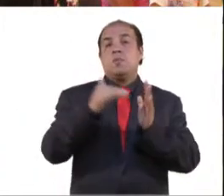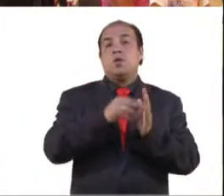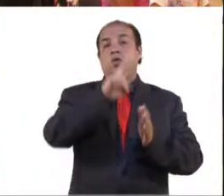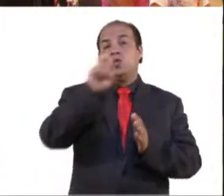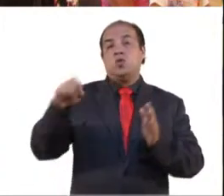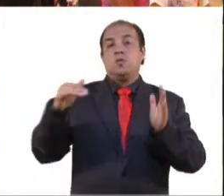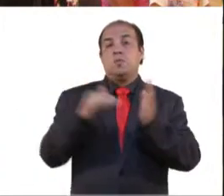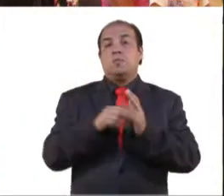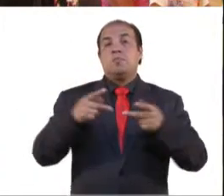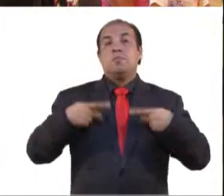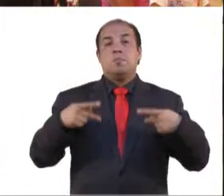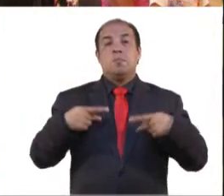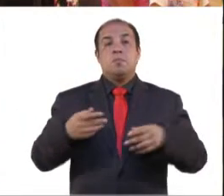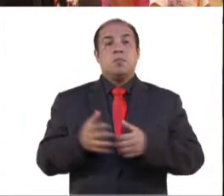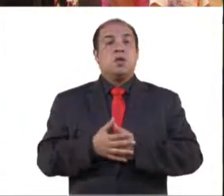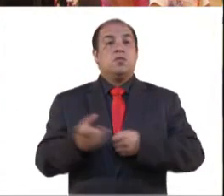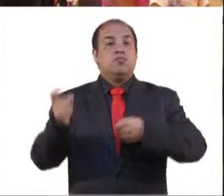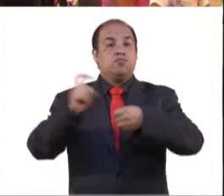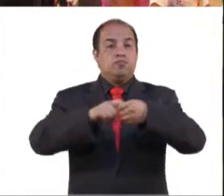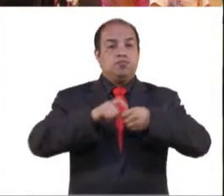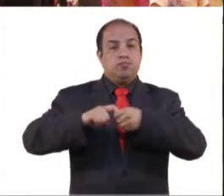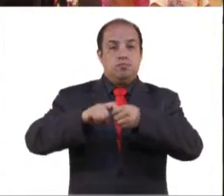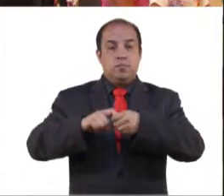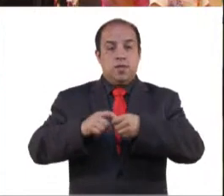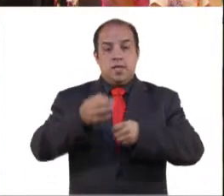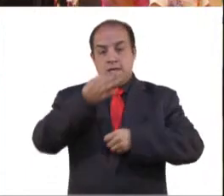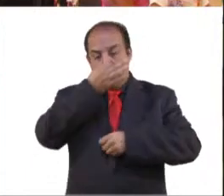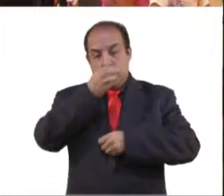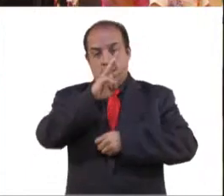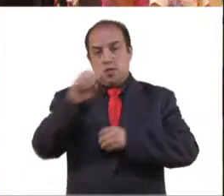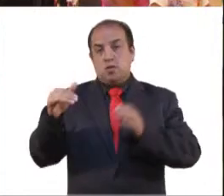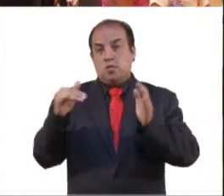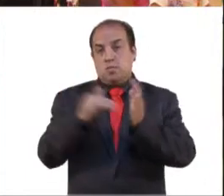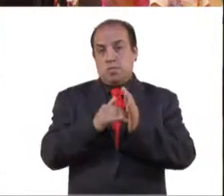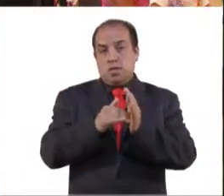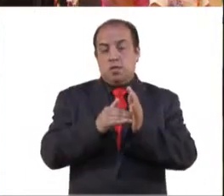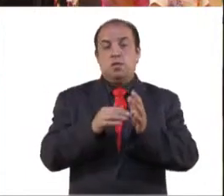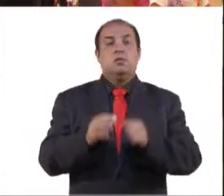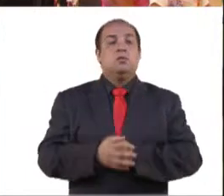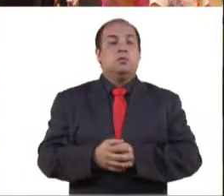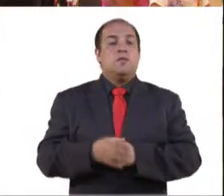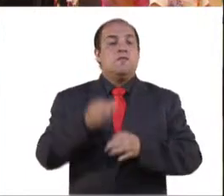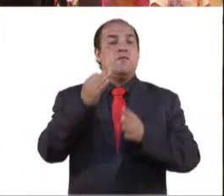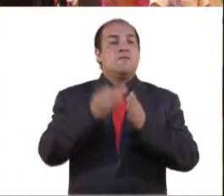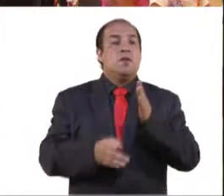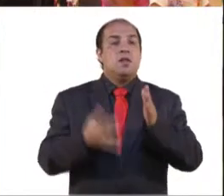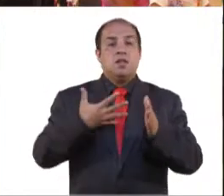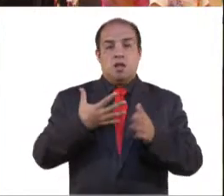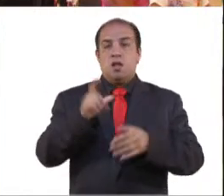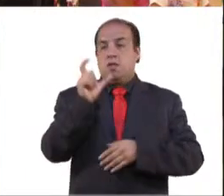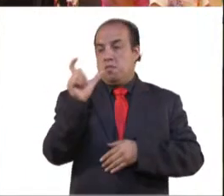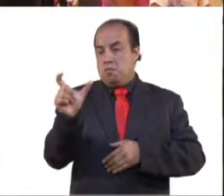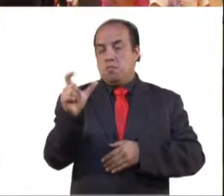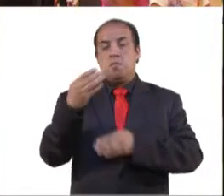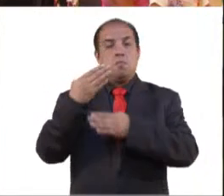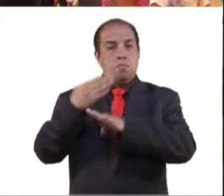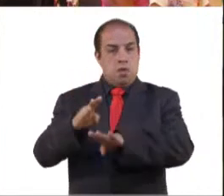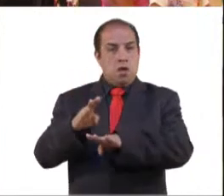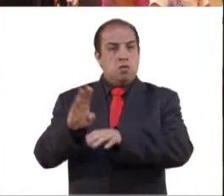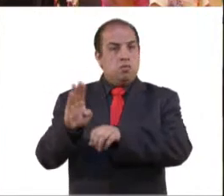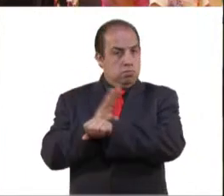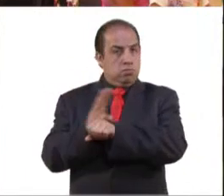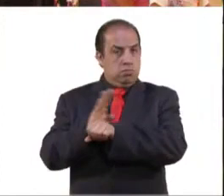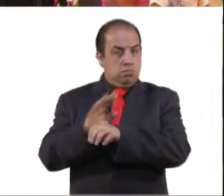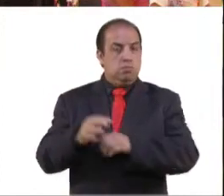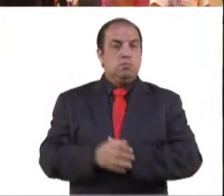derechohabientes. Estos 300,000, casi 300,000 restantes ya tienen la tarjeta del Banco del Bienestar, que